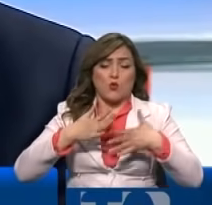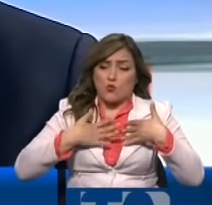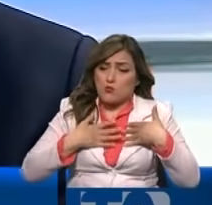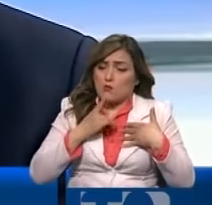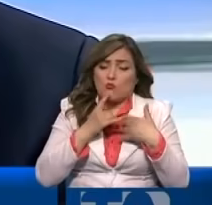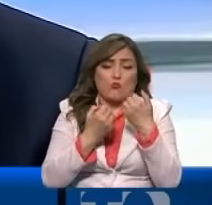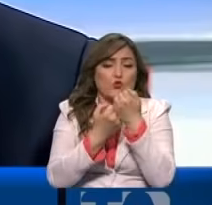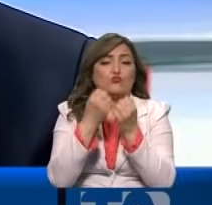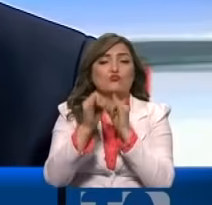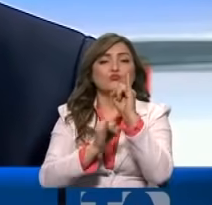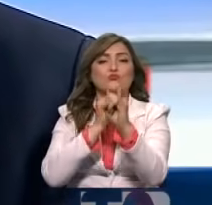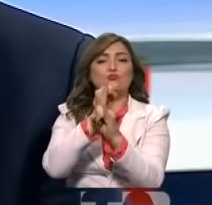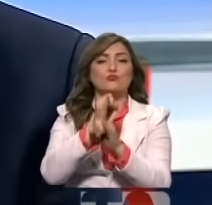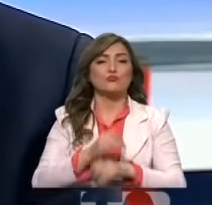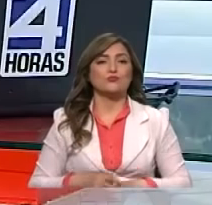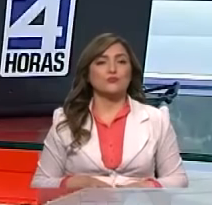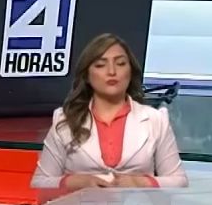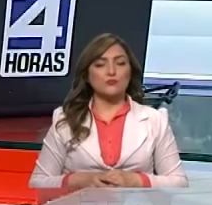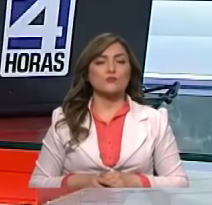internacional.